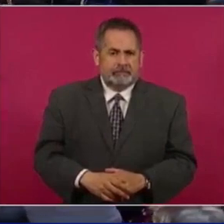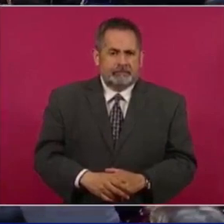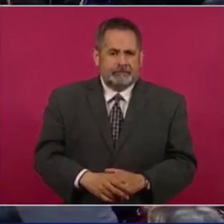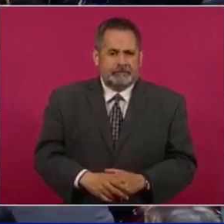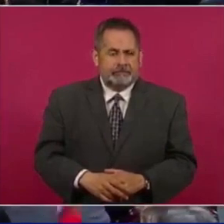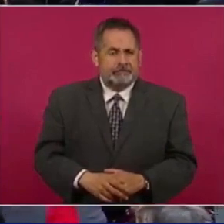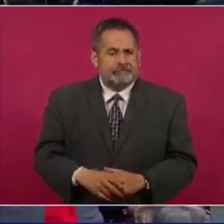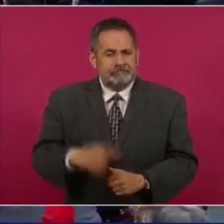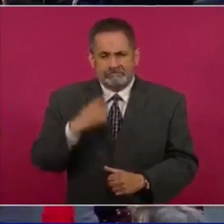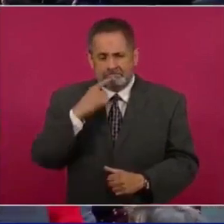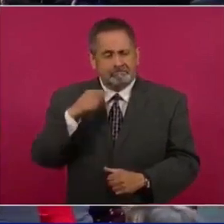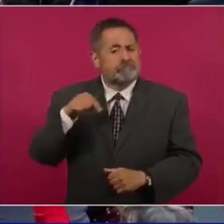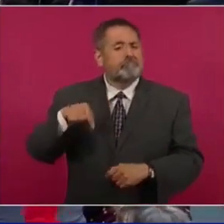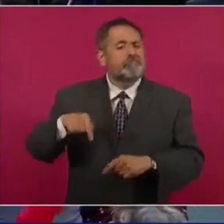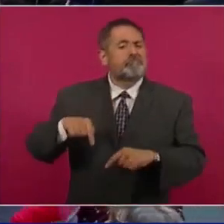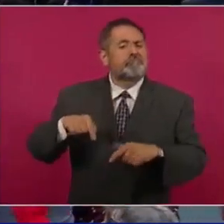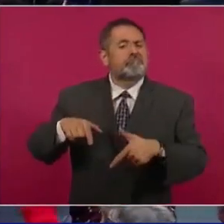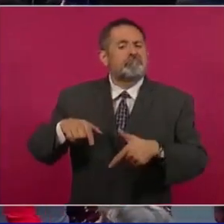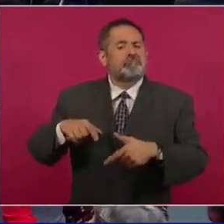se